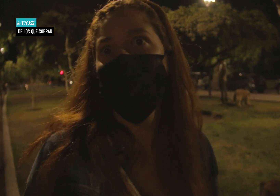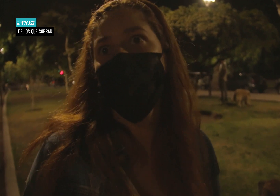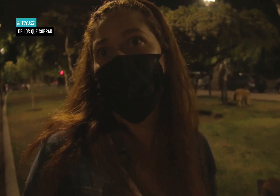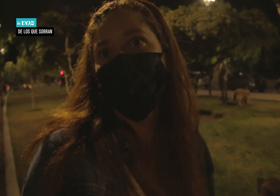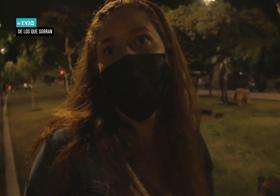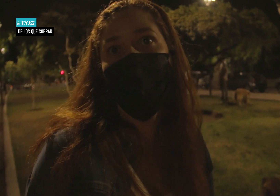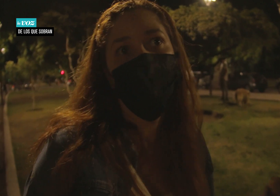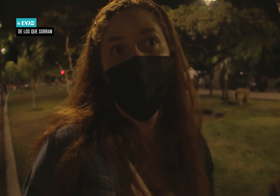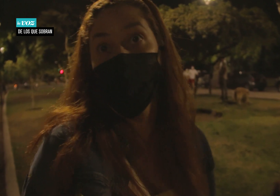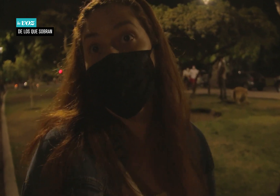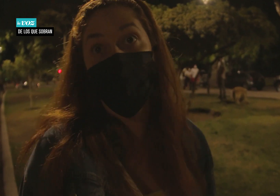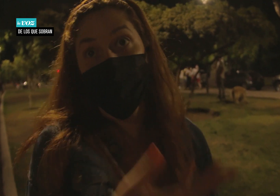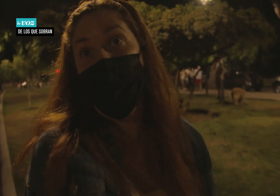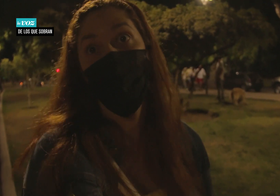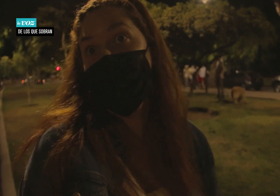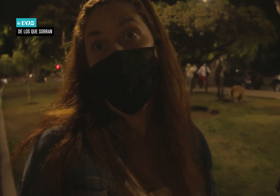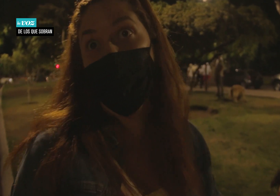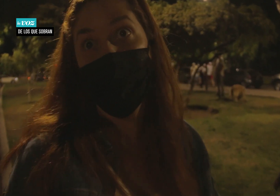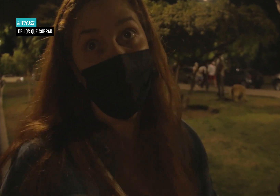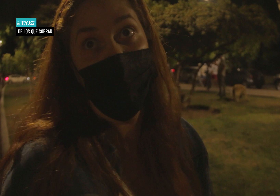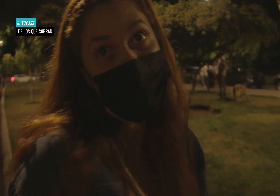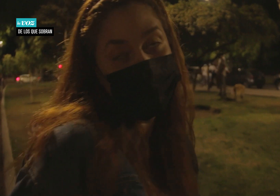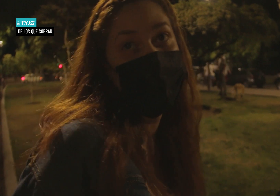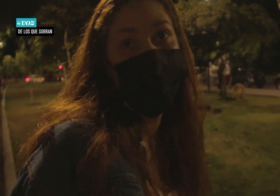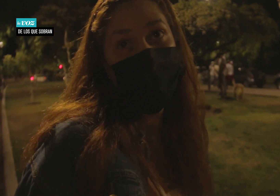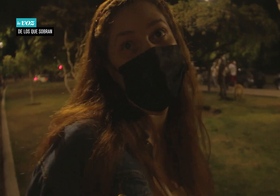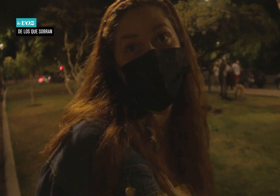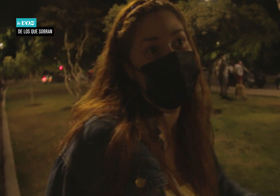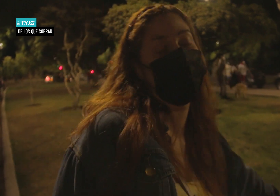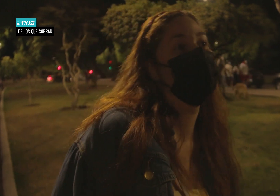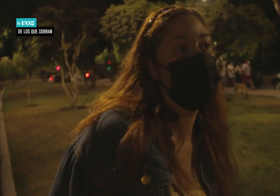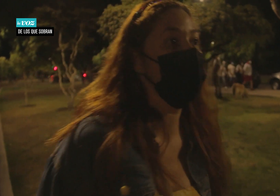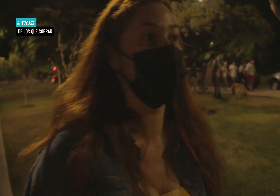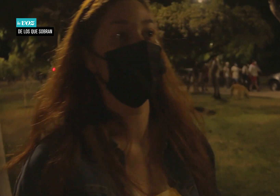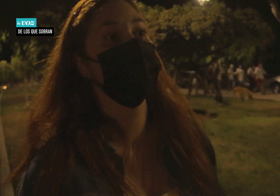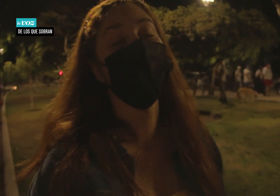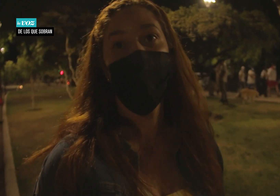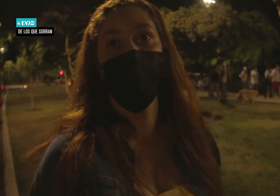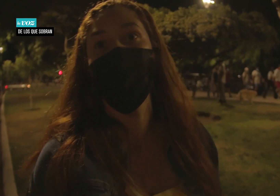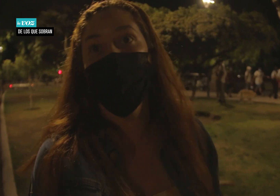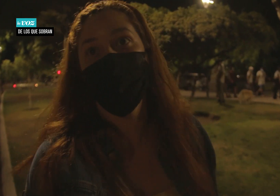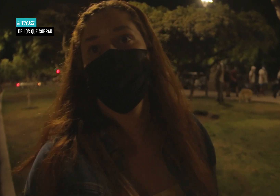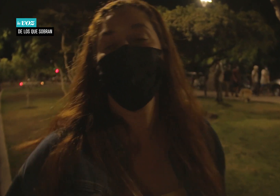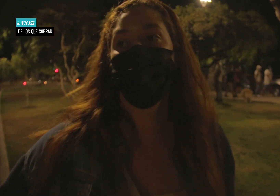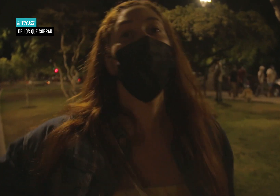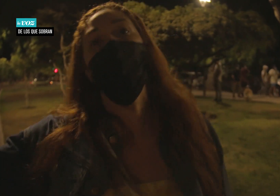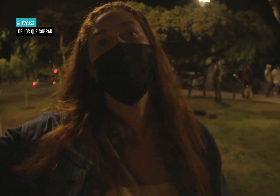ni nazi como lo tilda. En ningún momento de su programa ha prometido cámaras de gas ni